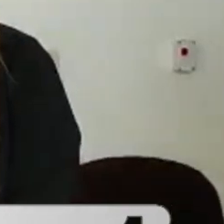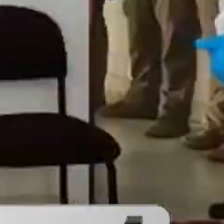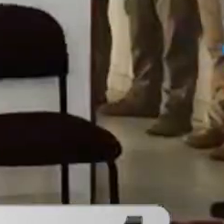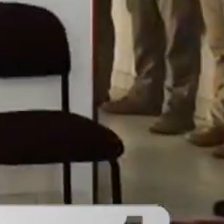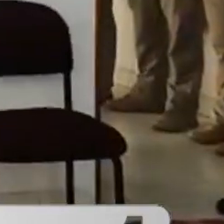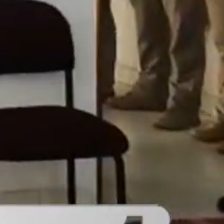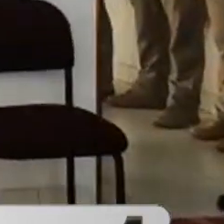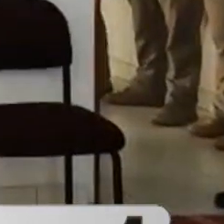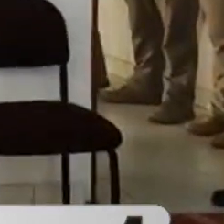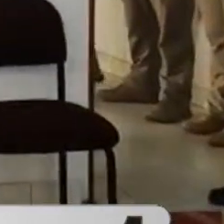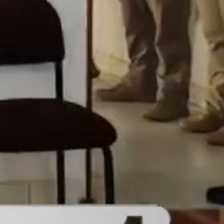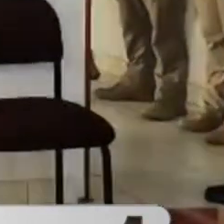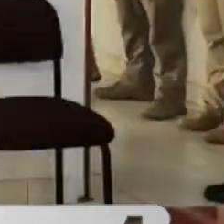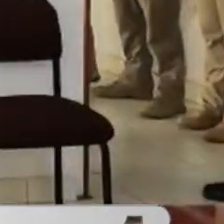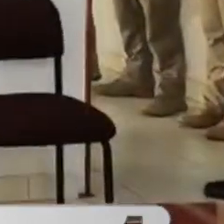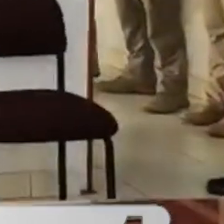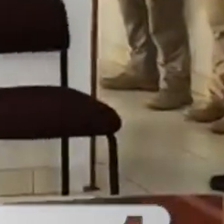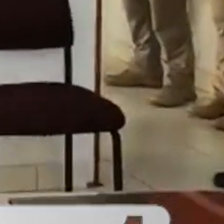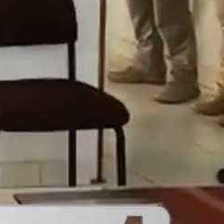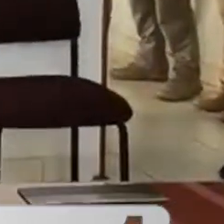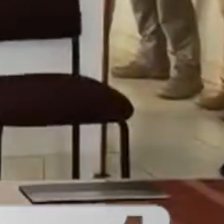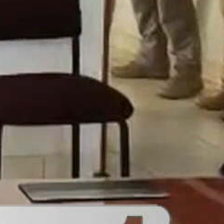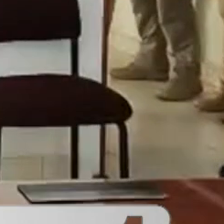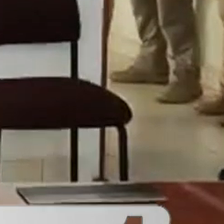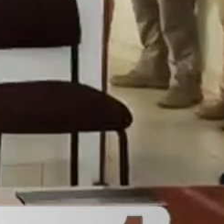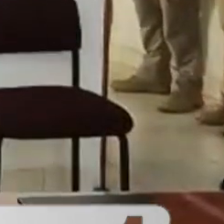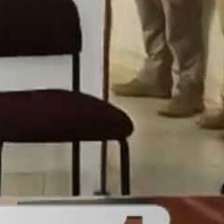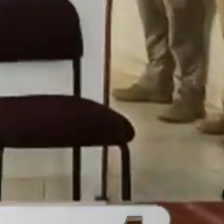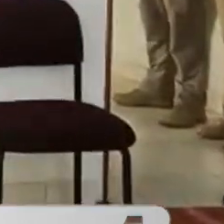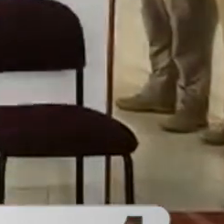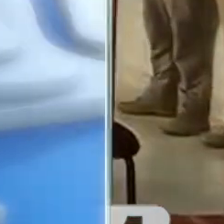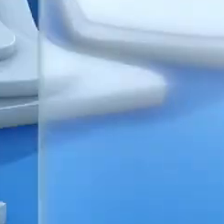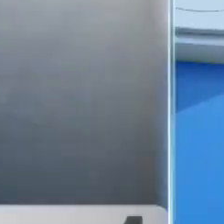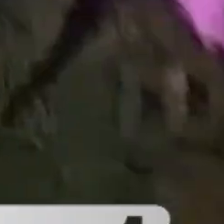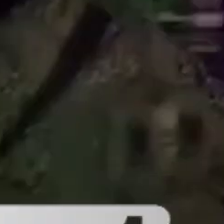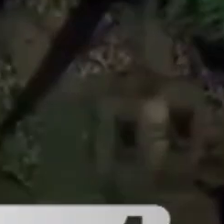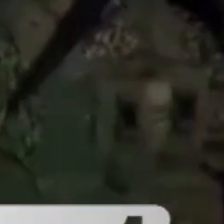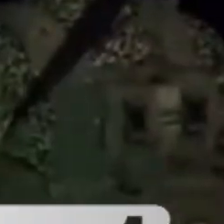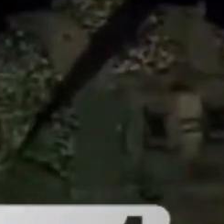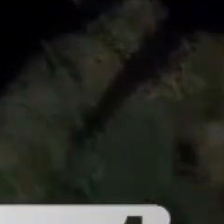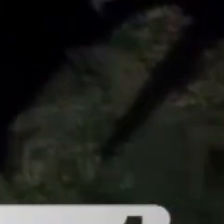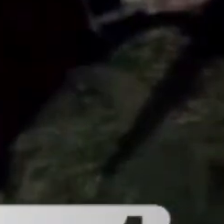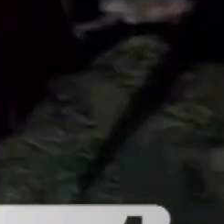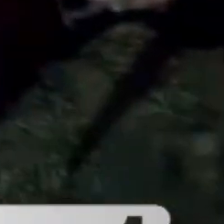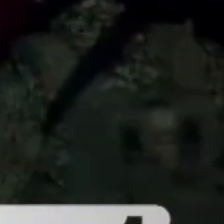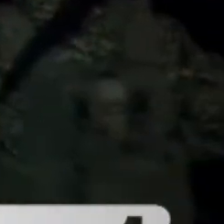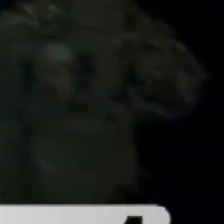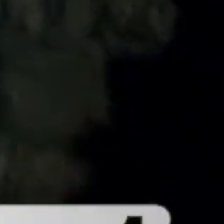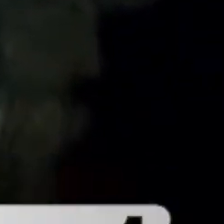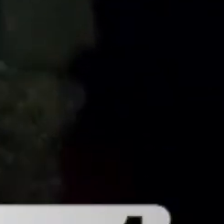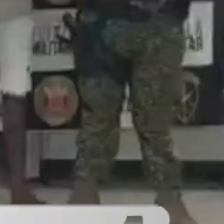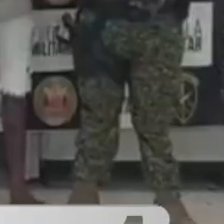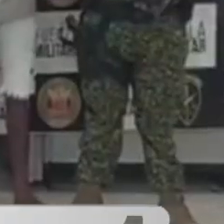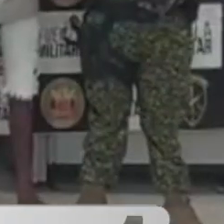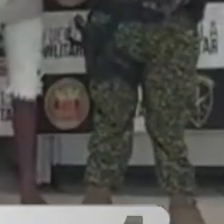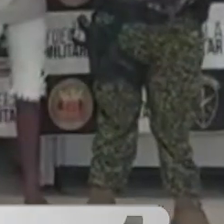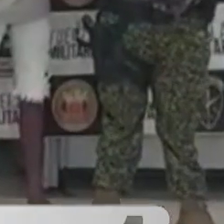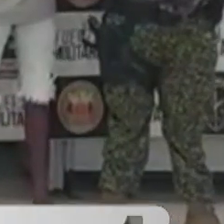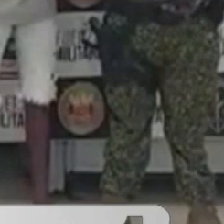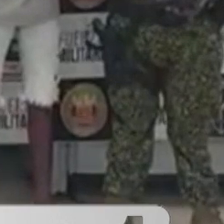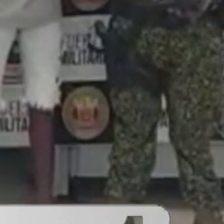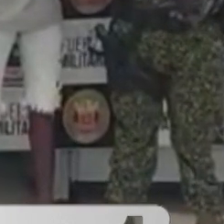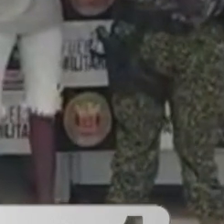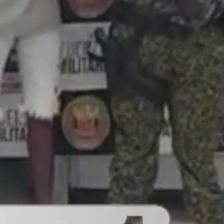alias otoniel es requerida por el distrito sur de la florida operativo contra el clan del golfo en bolívar